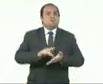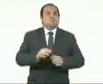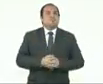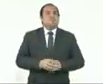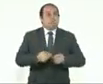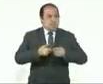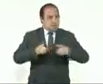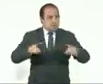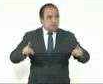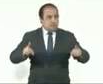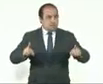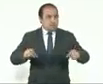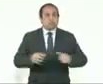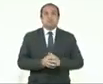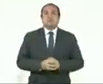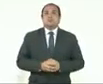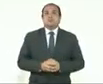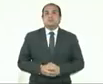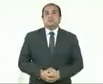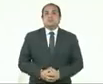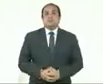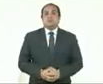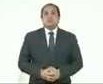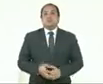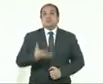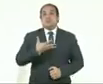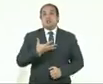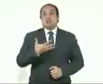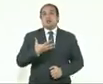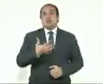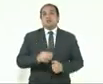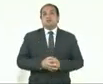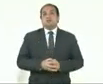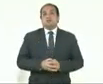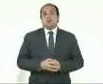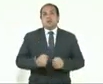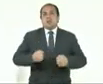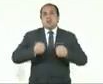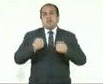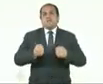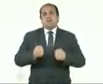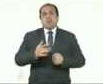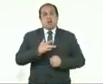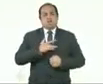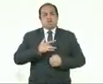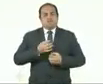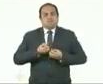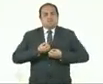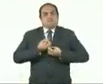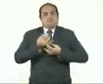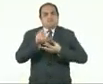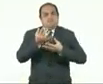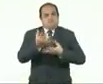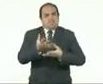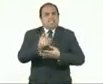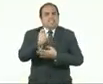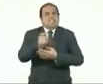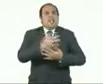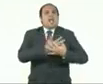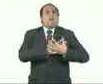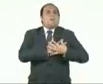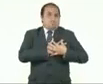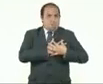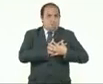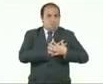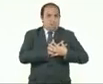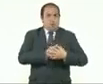ciertamente con la fuerza que brota del corazón, que es el amor,